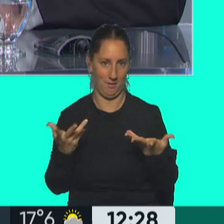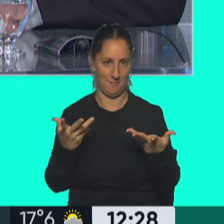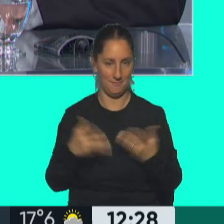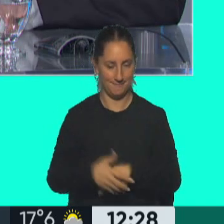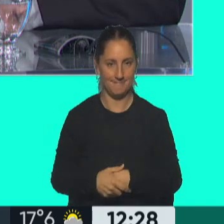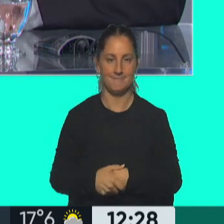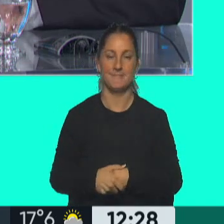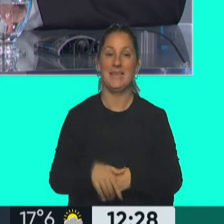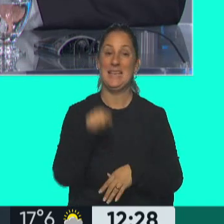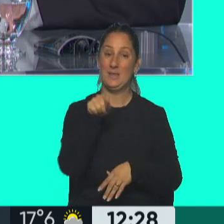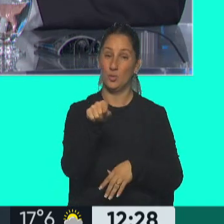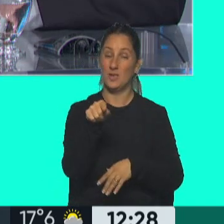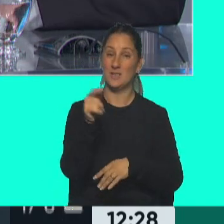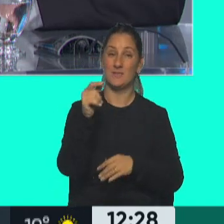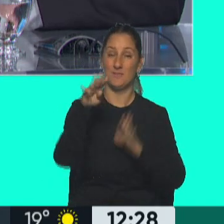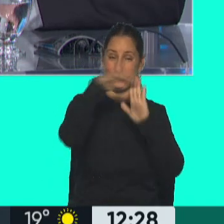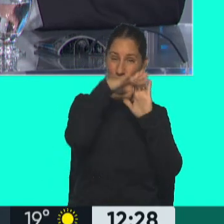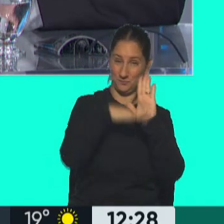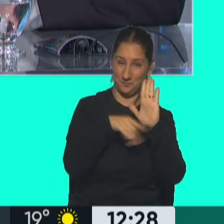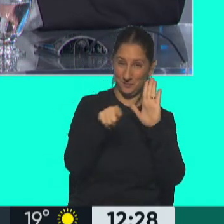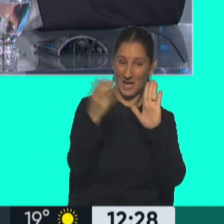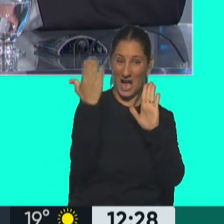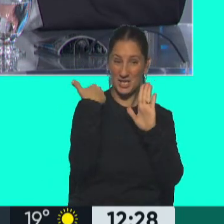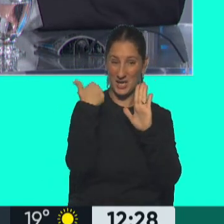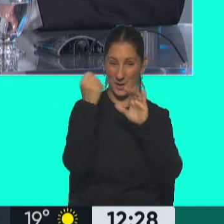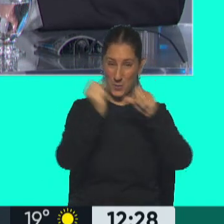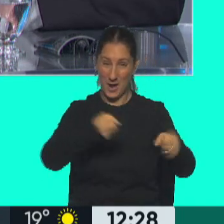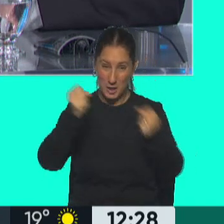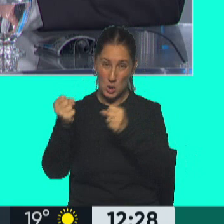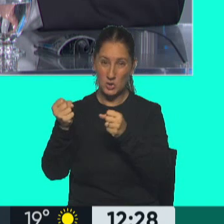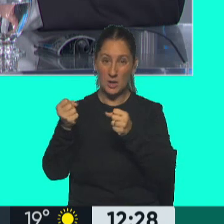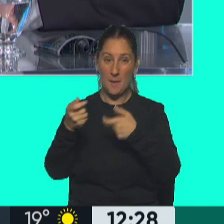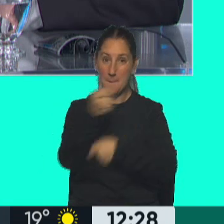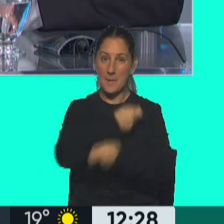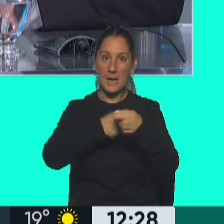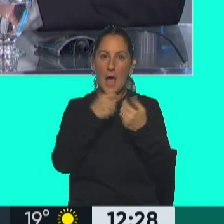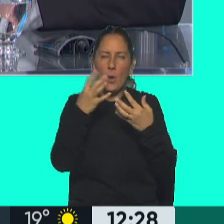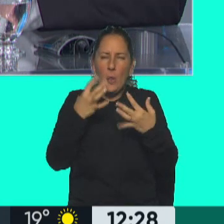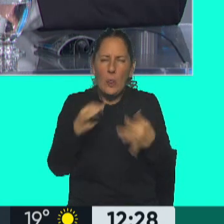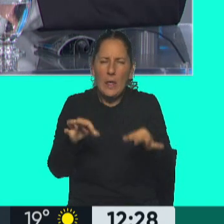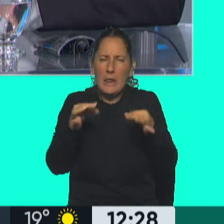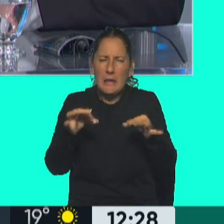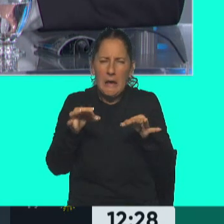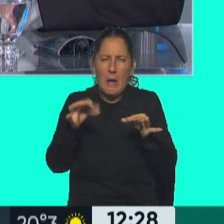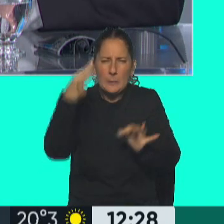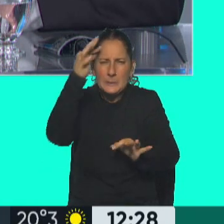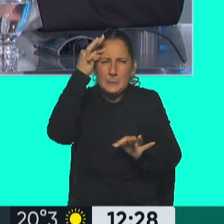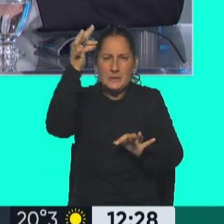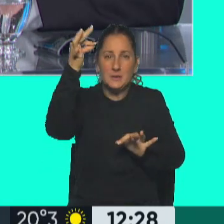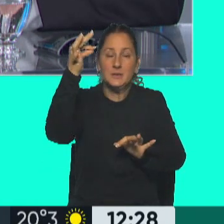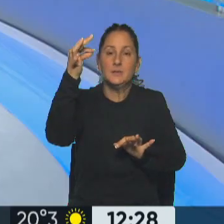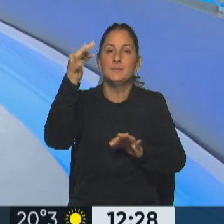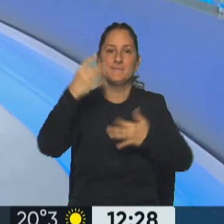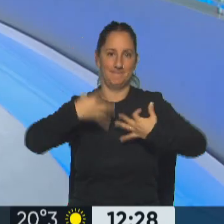entonces este tipo de cosas puestas ayer en escena con un mercado que estaba muy sensible pero también fue